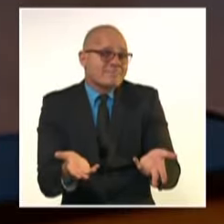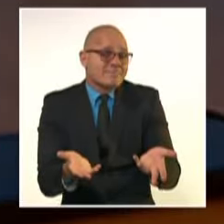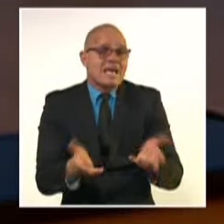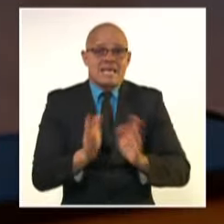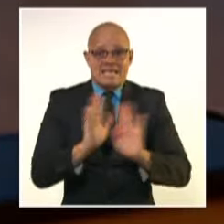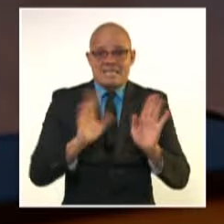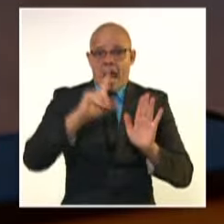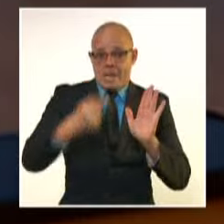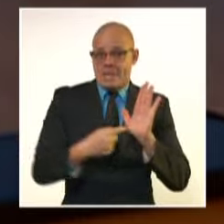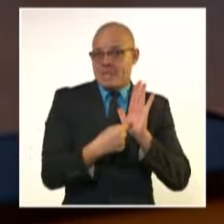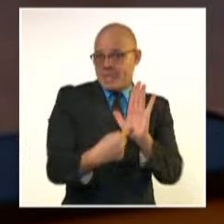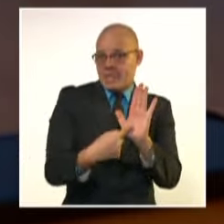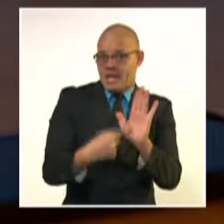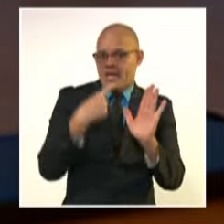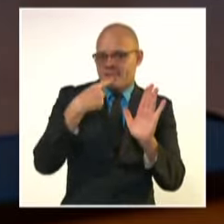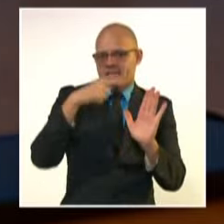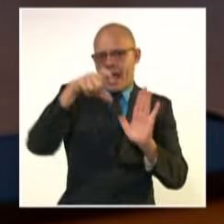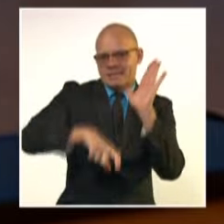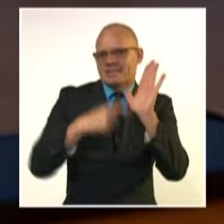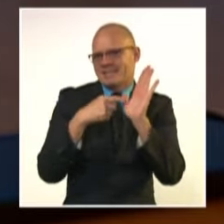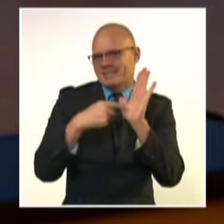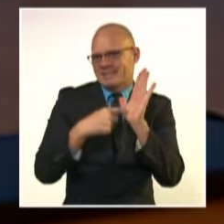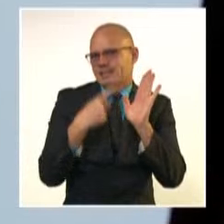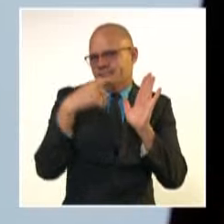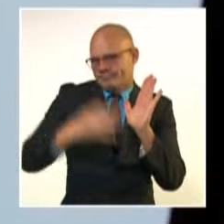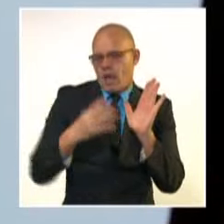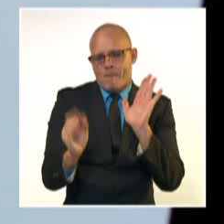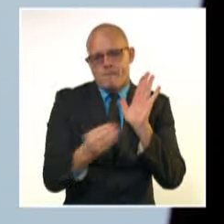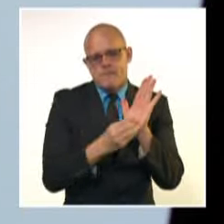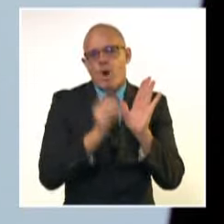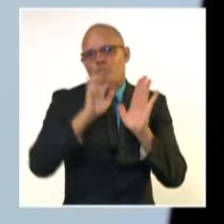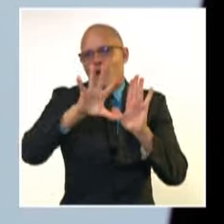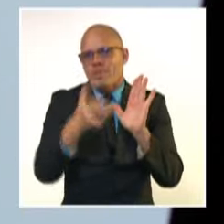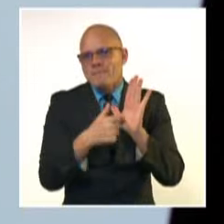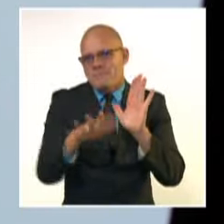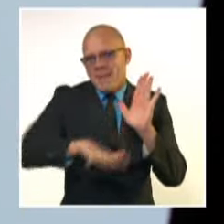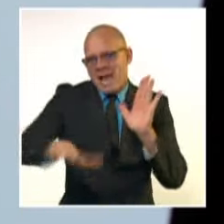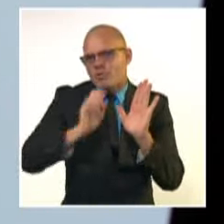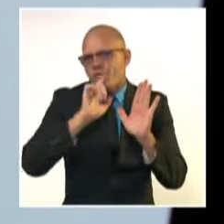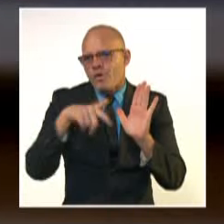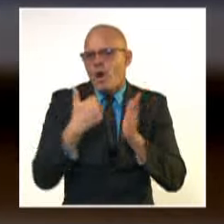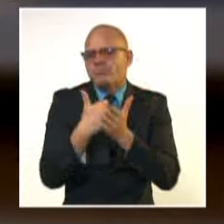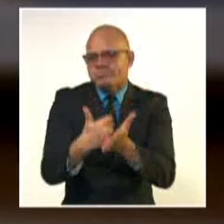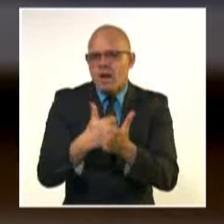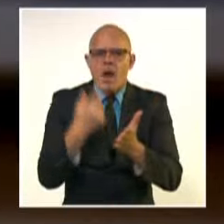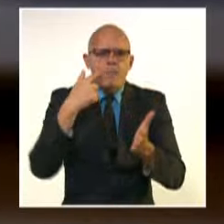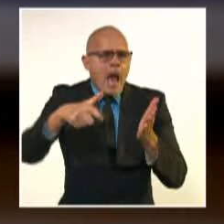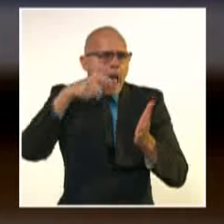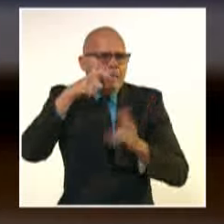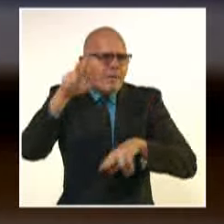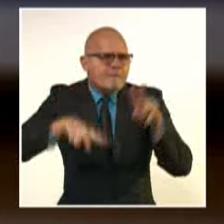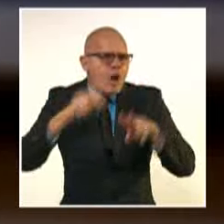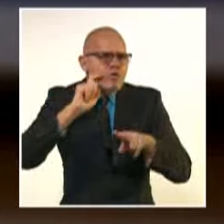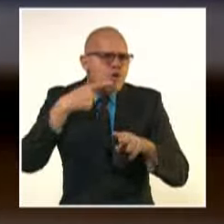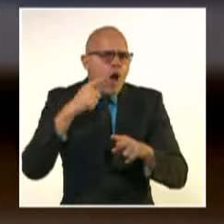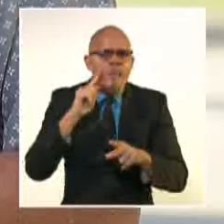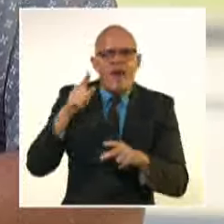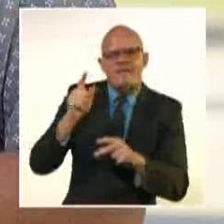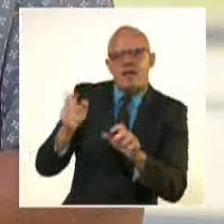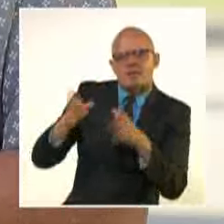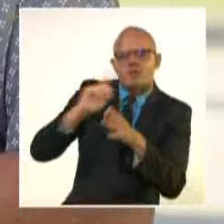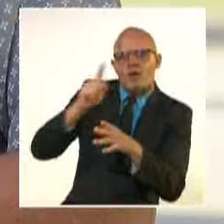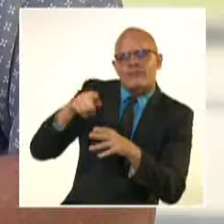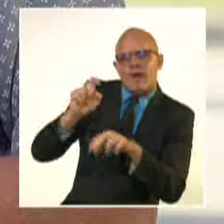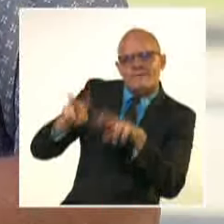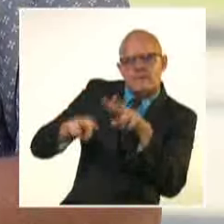ley establezca un último capítulo donde se introduzcan las bases para medir su aplicación en las instituciones y en la